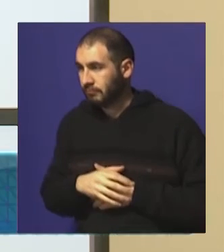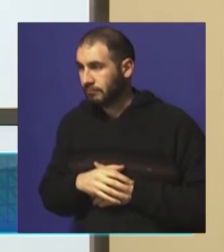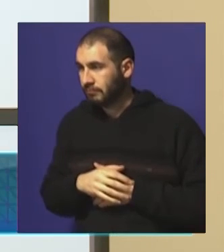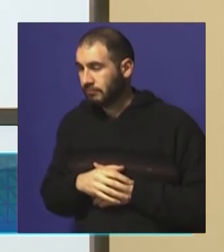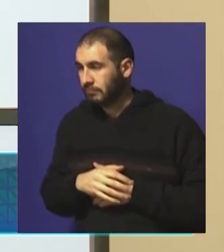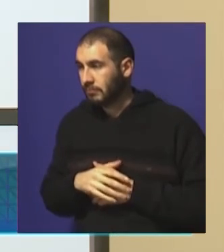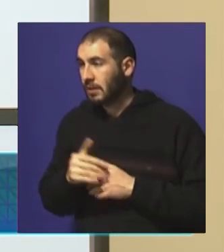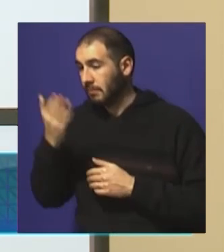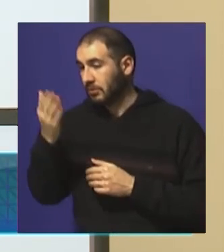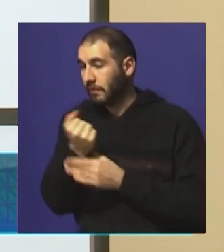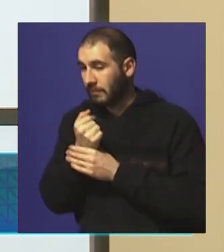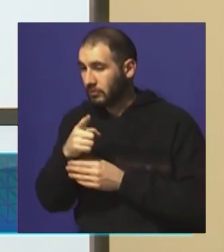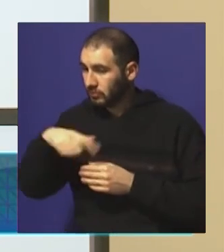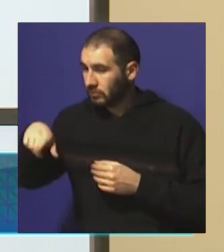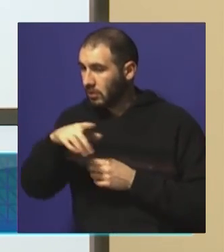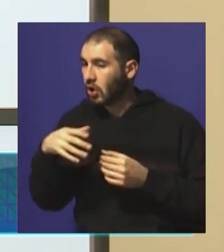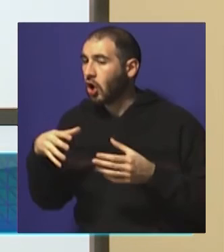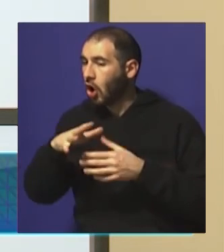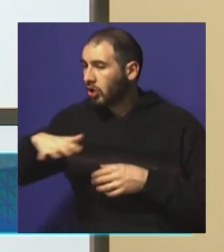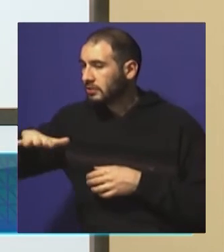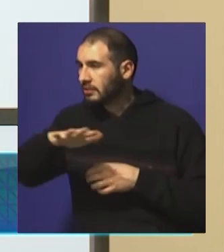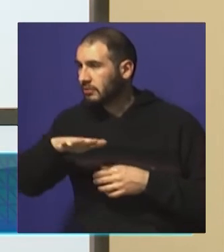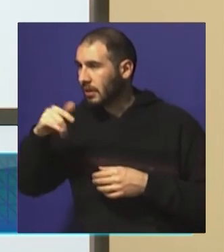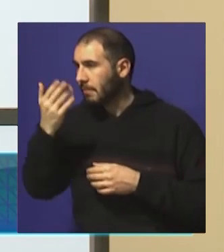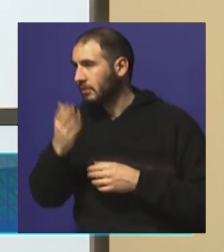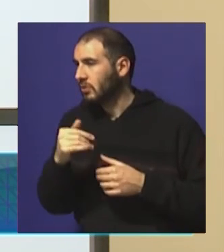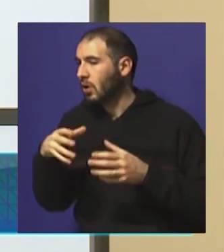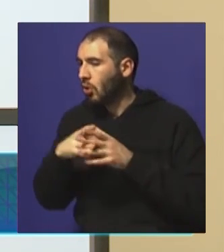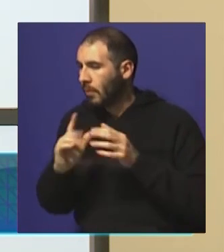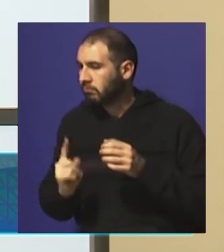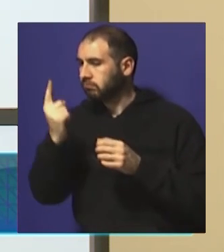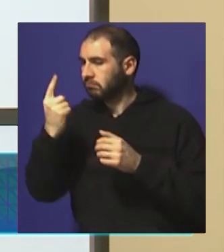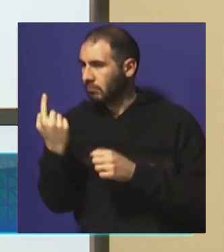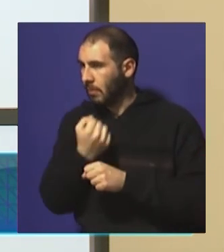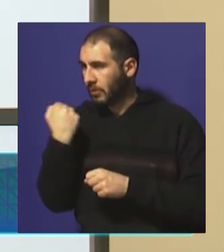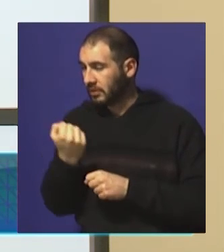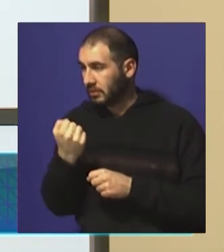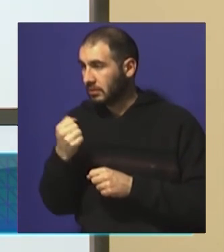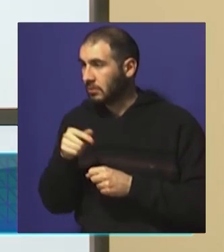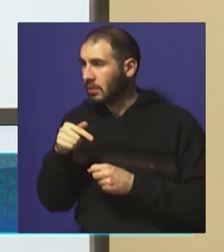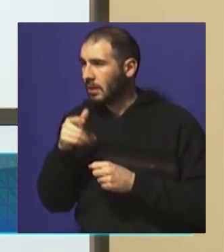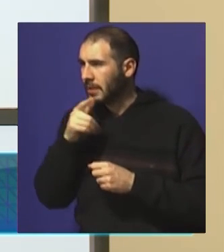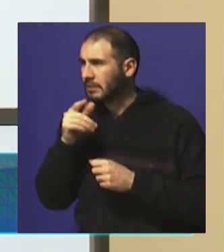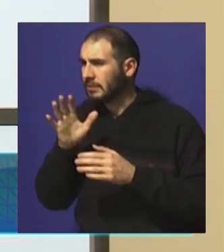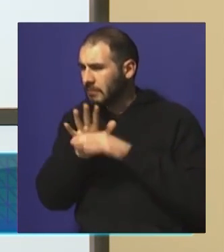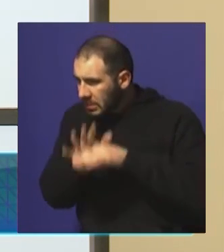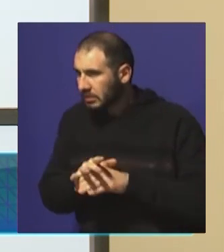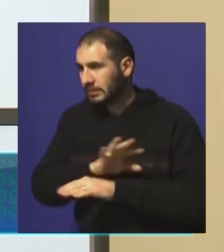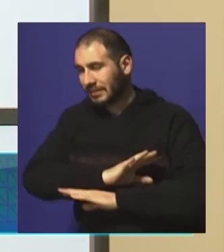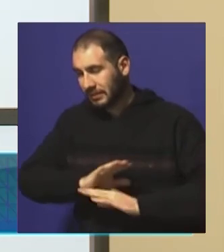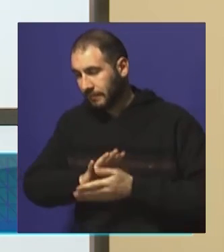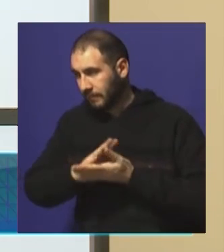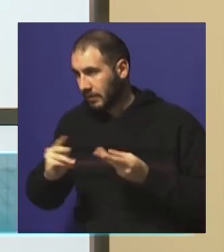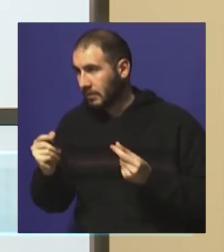esas estrellas estuvieron rodeadas por un contexto de líderes grupales que le sacaron esa presión. En un momento